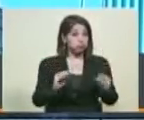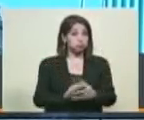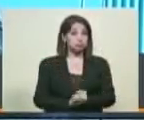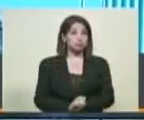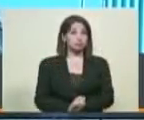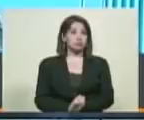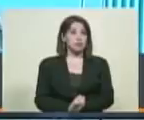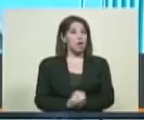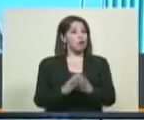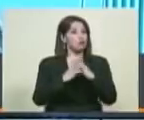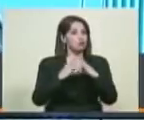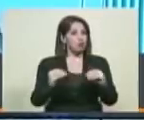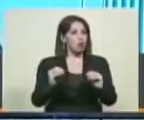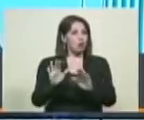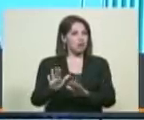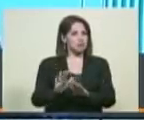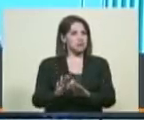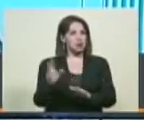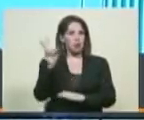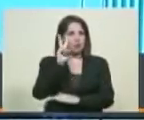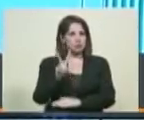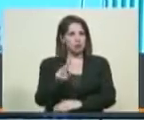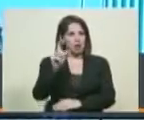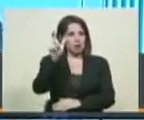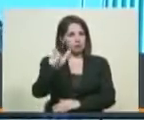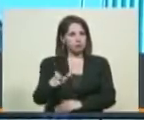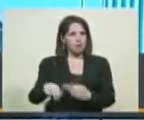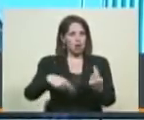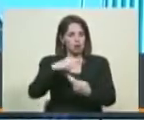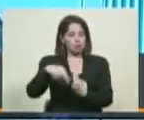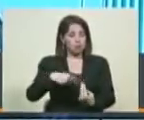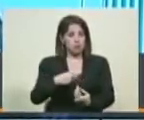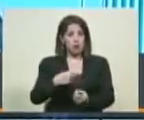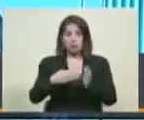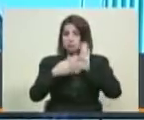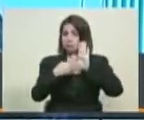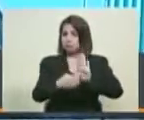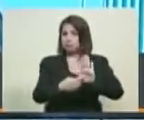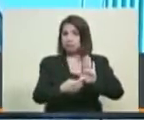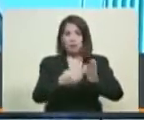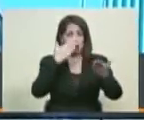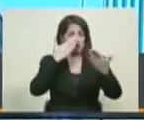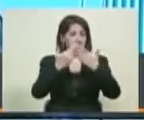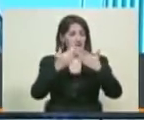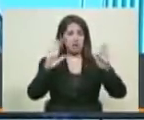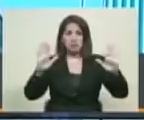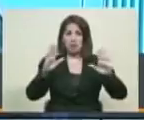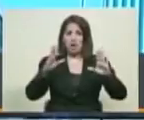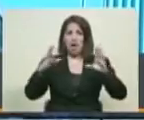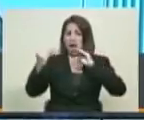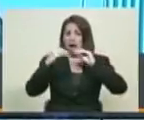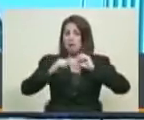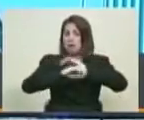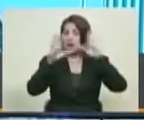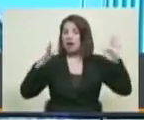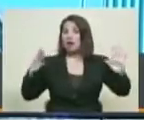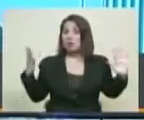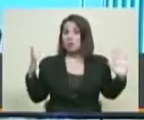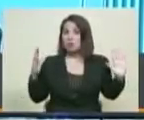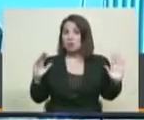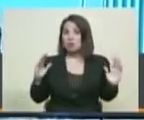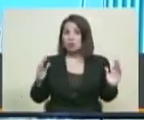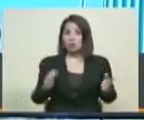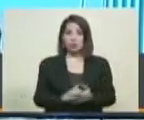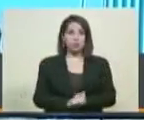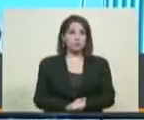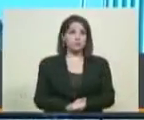Así somos nosotros, los venezolanos y los revolucionarios. Hablamos claro. Así somos los transportistas. Yo no voy a andar, yo lo